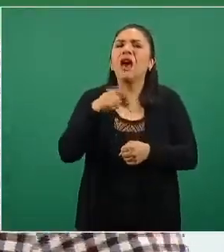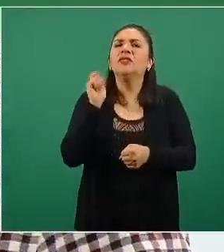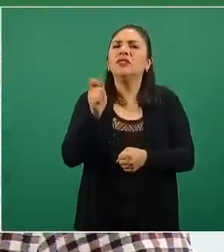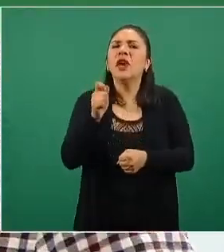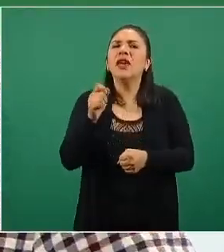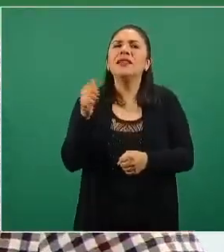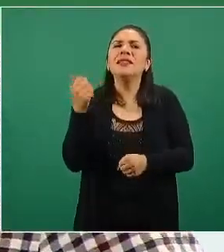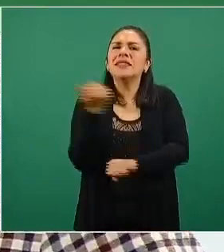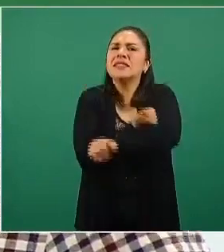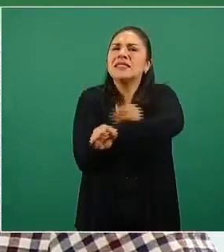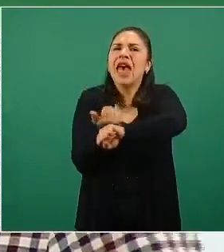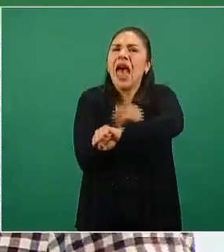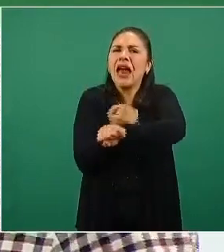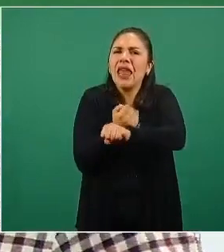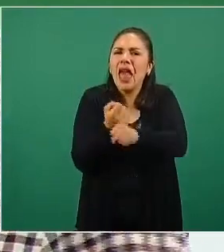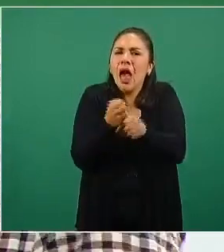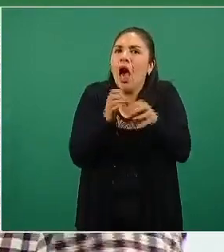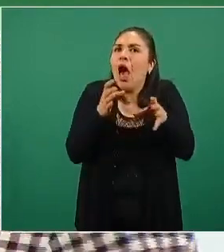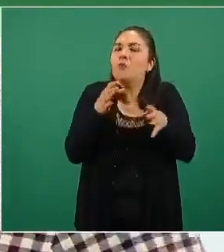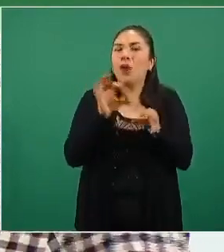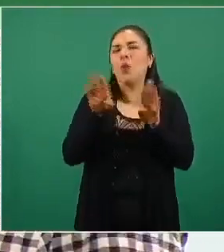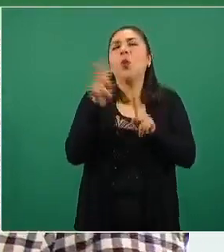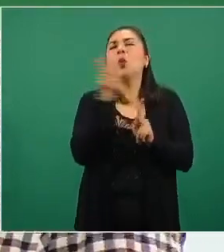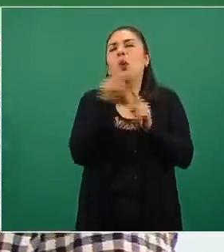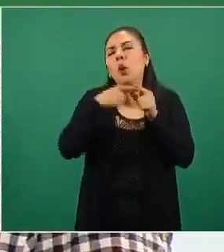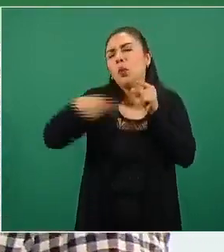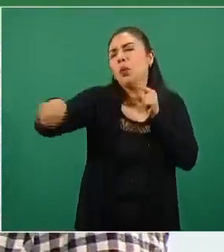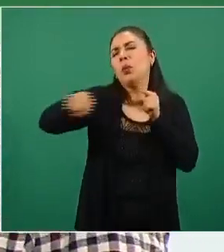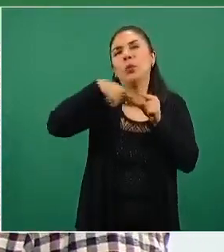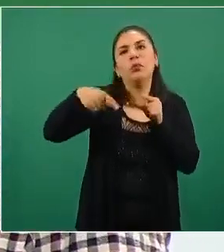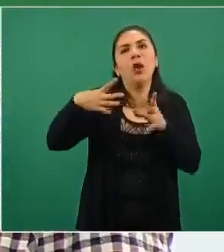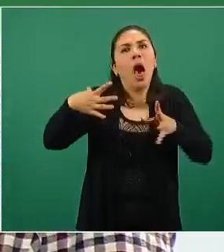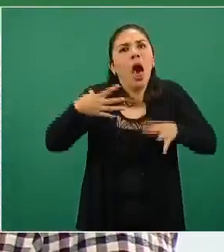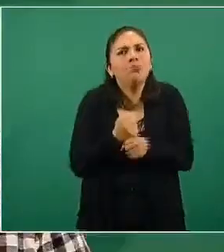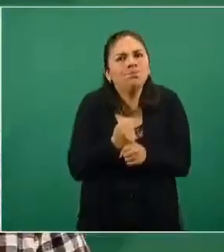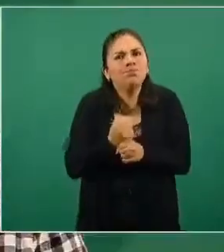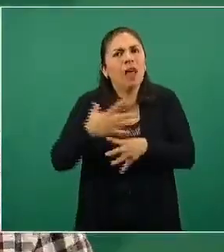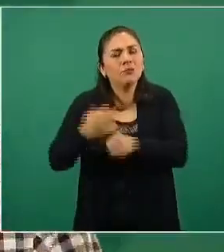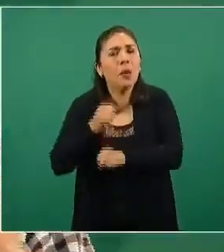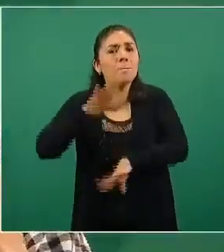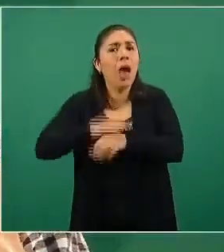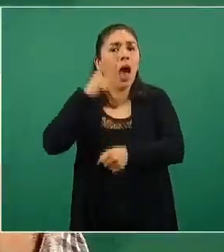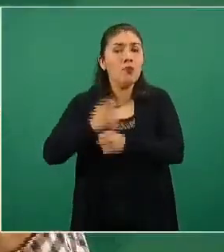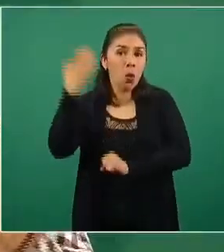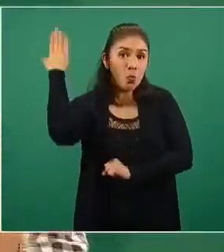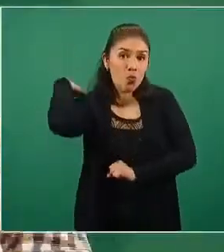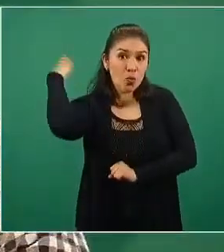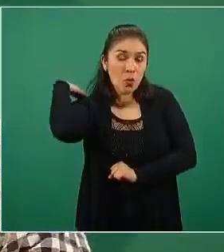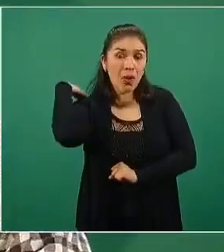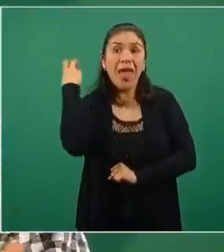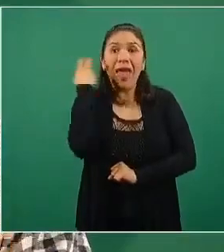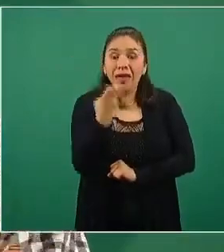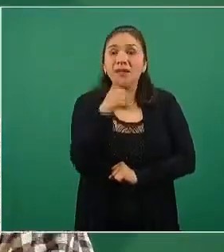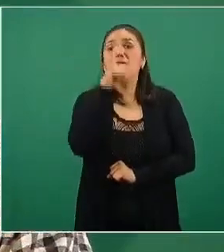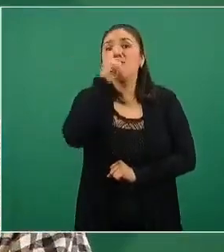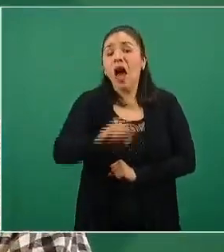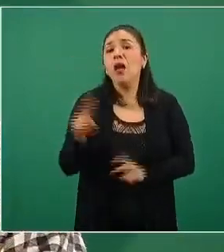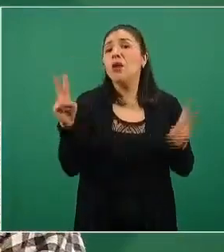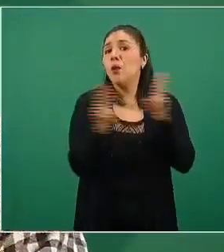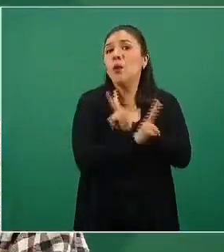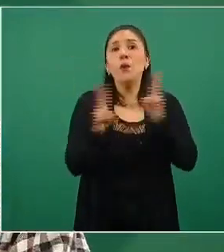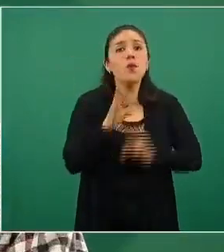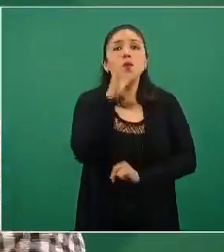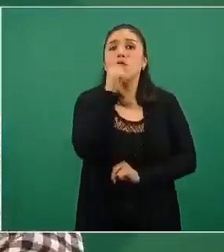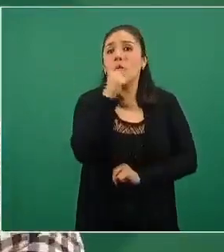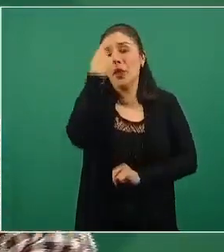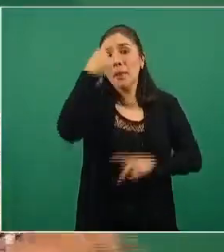arteriolas, los vasos sanguíneos capilares, precisamente de la estructura de los pulmones, y entonces donde viene el fallo respiratorio principal